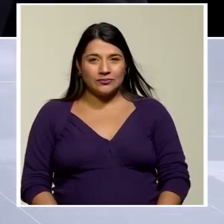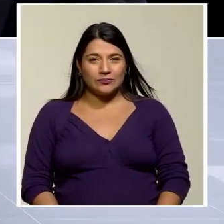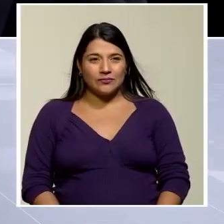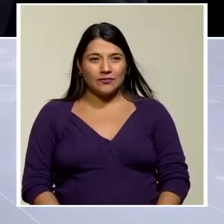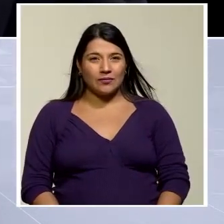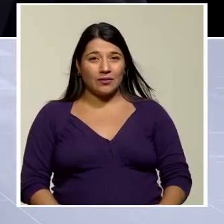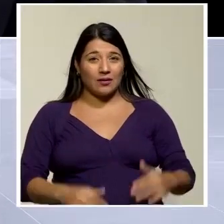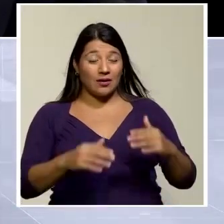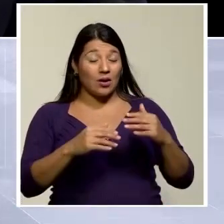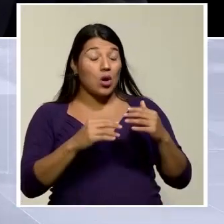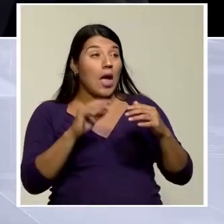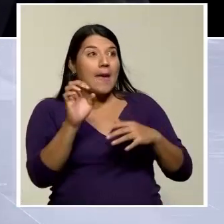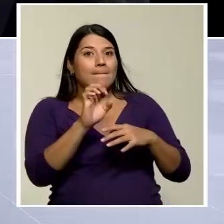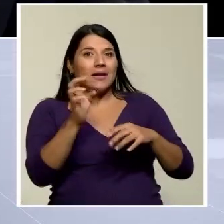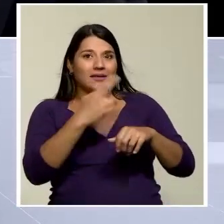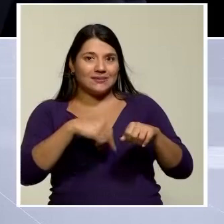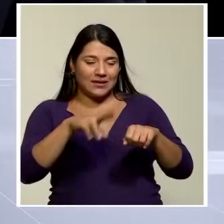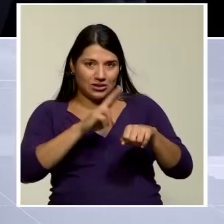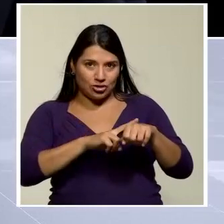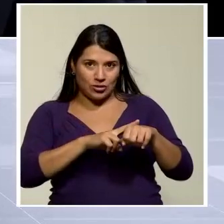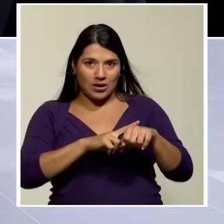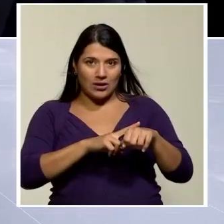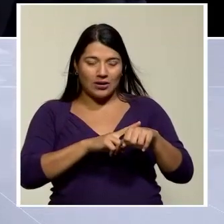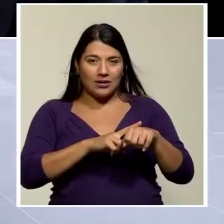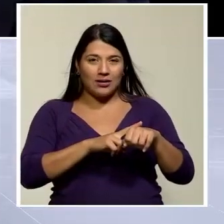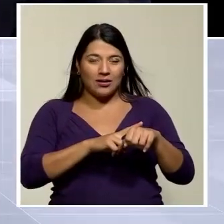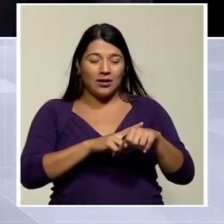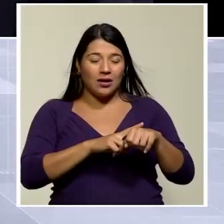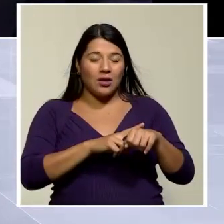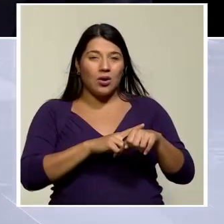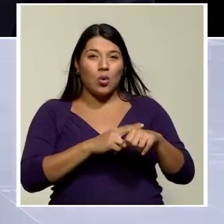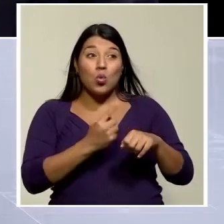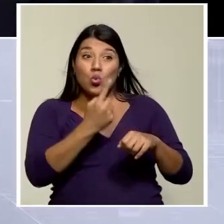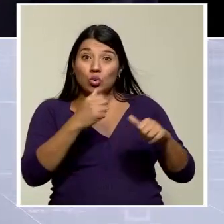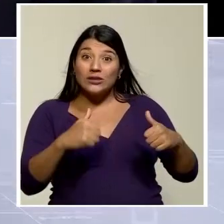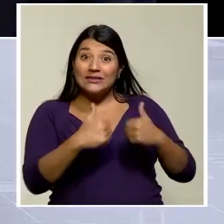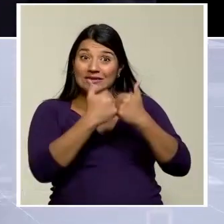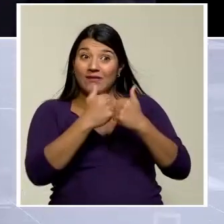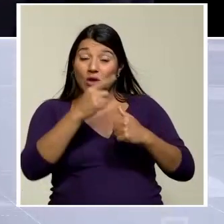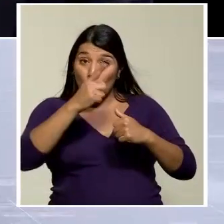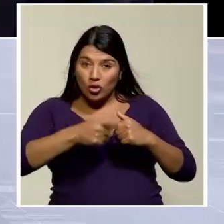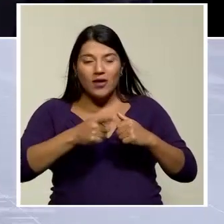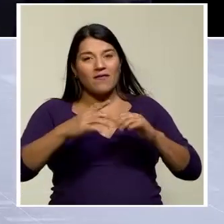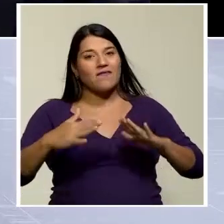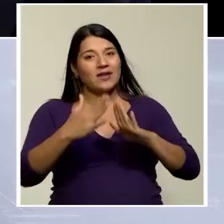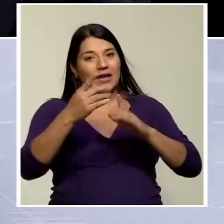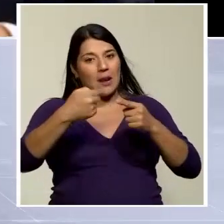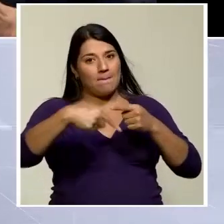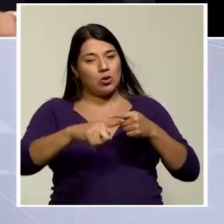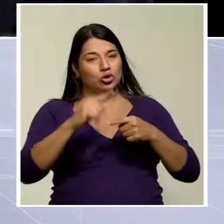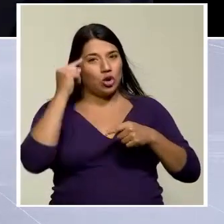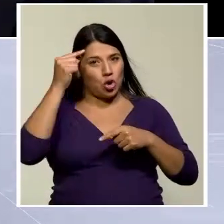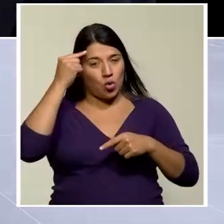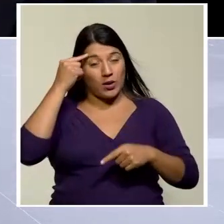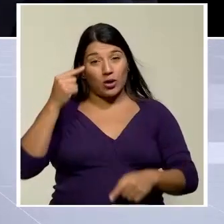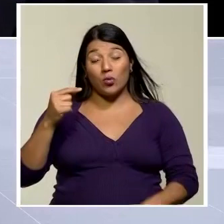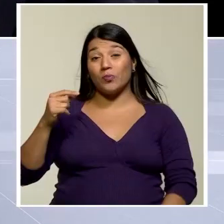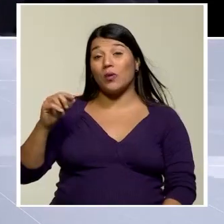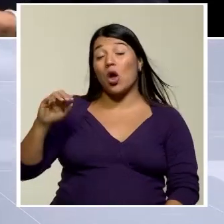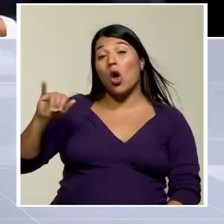Una emergencia nacional, uno de los mayores desafíos que va a enfrentar el próximo gobierno. Don José